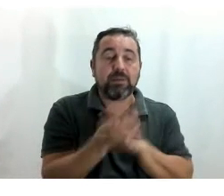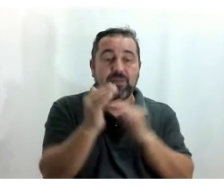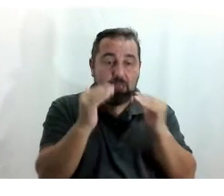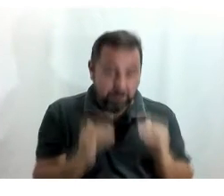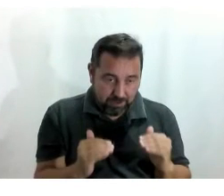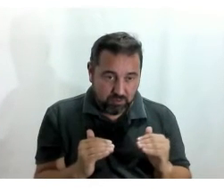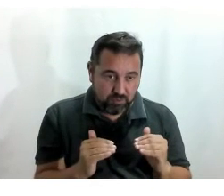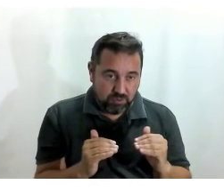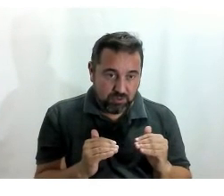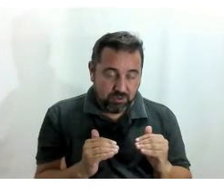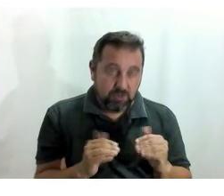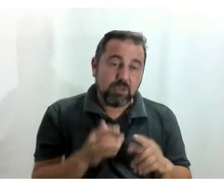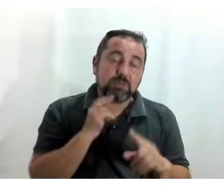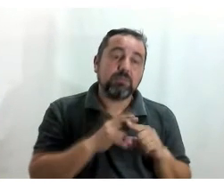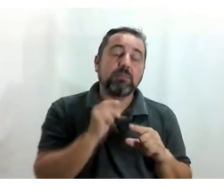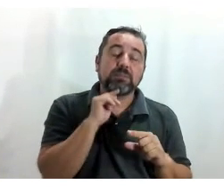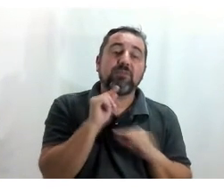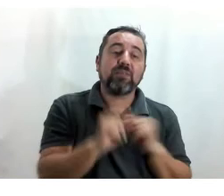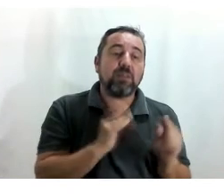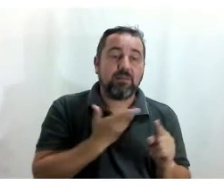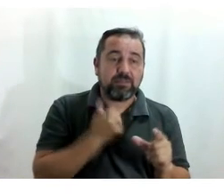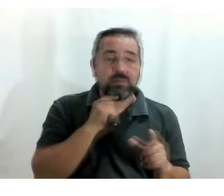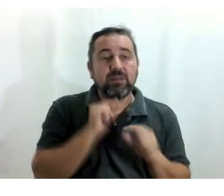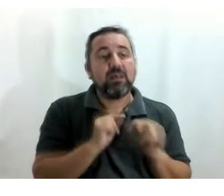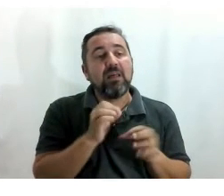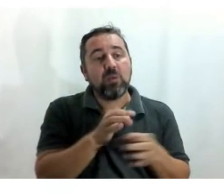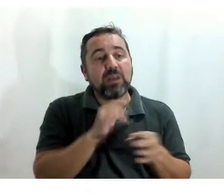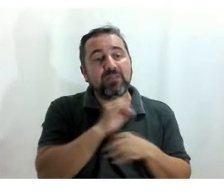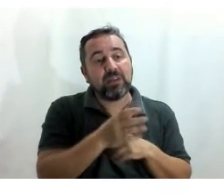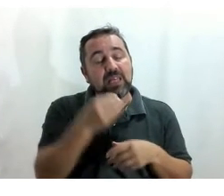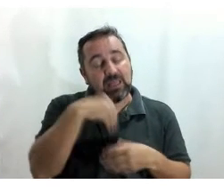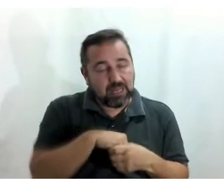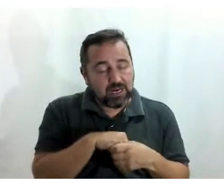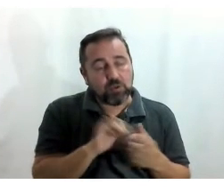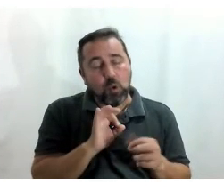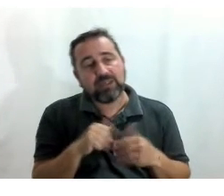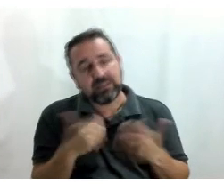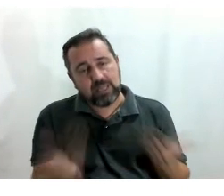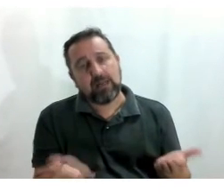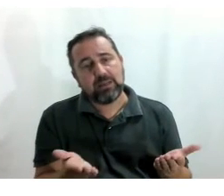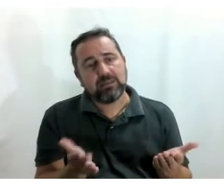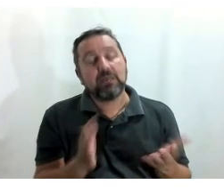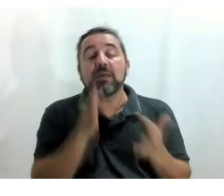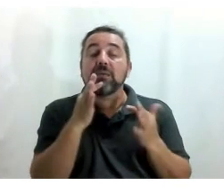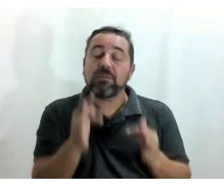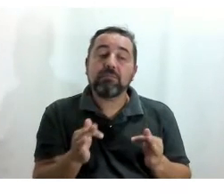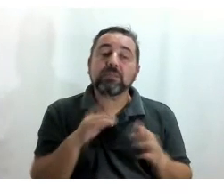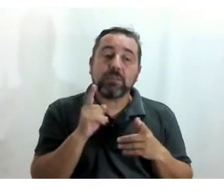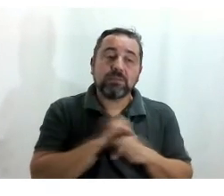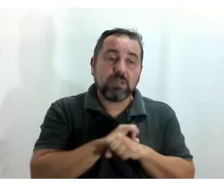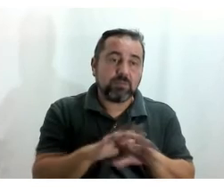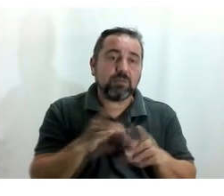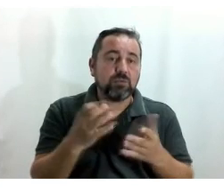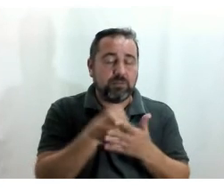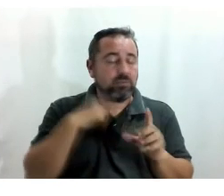abajo era el que infectaba con mayor probabilidad tanto células ciliadas internas como células ciliadas externas y además se distribuía por toda la